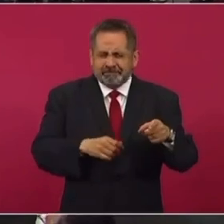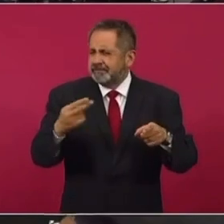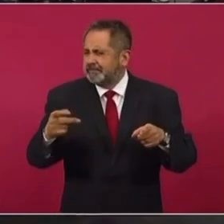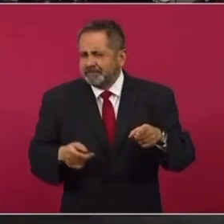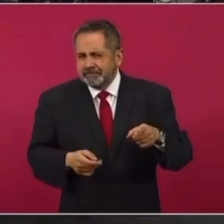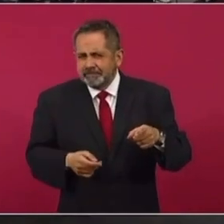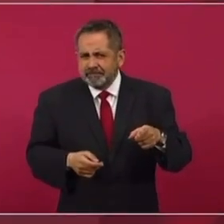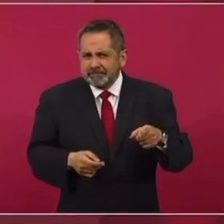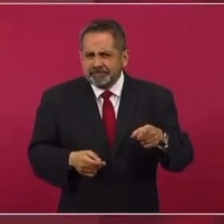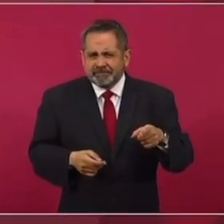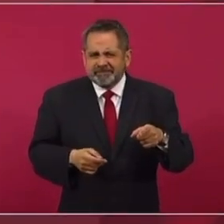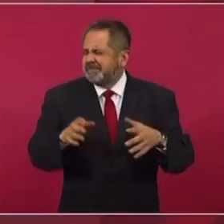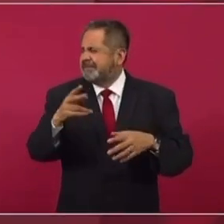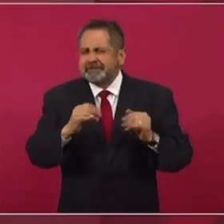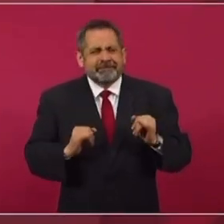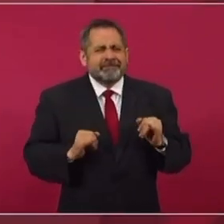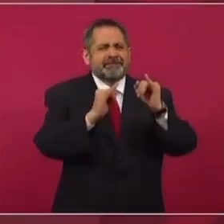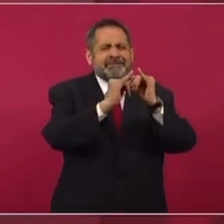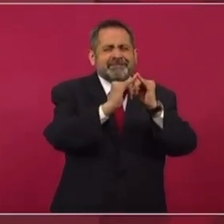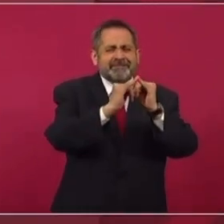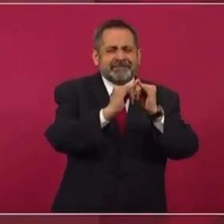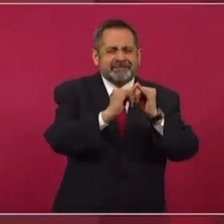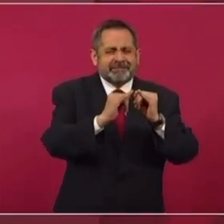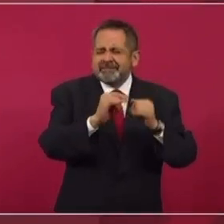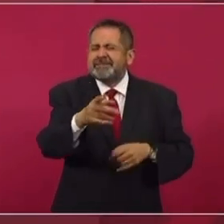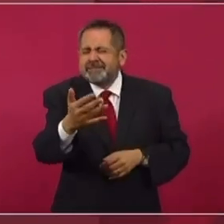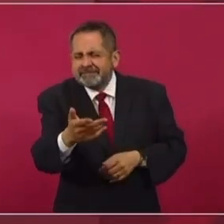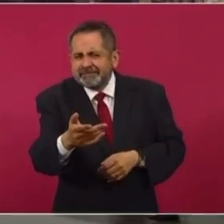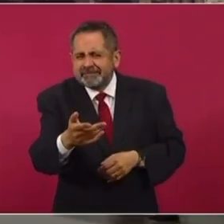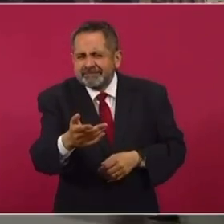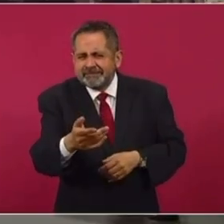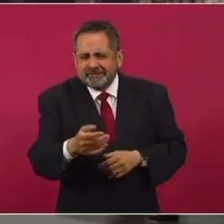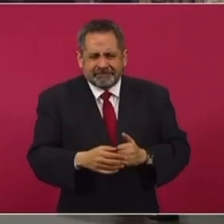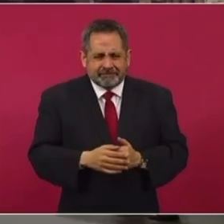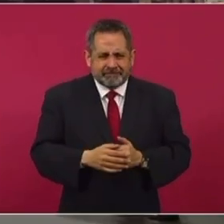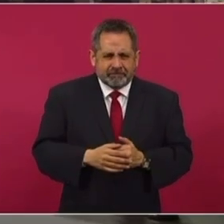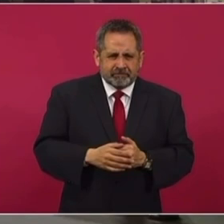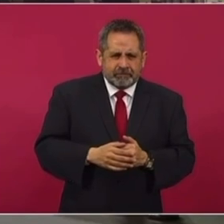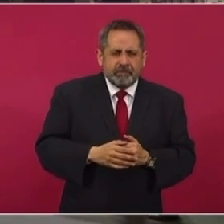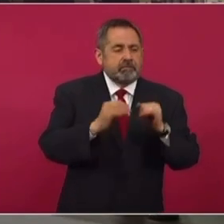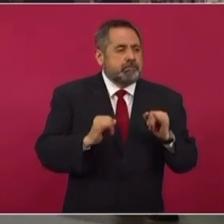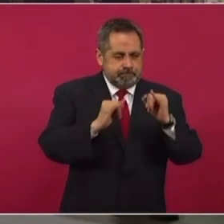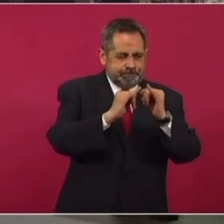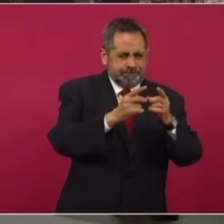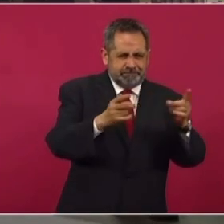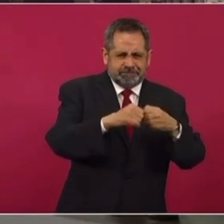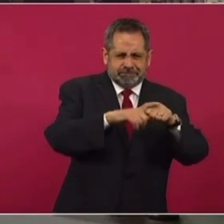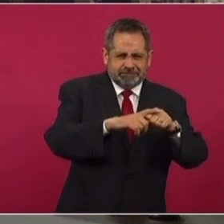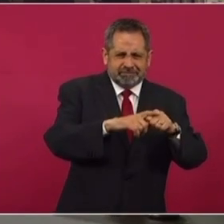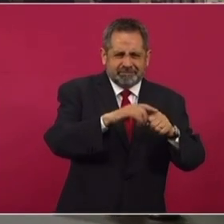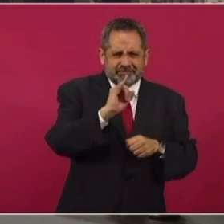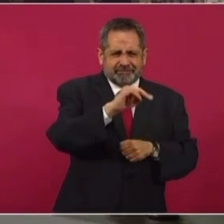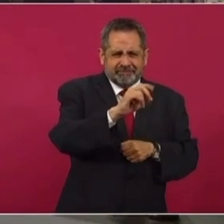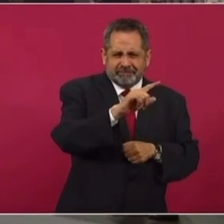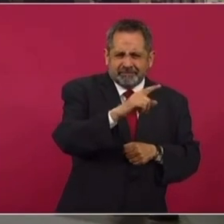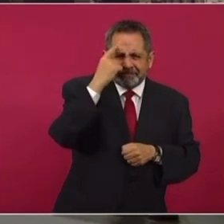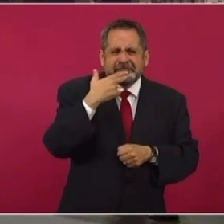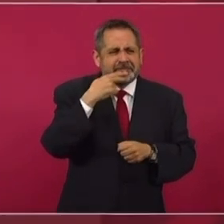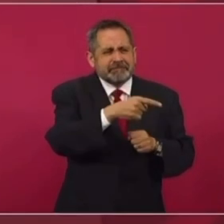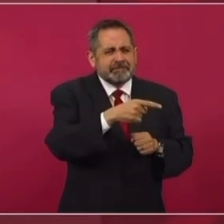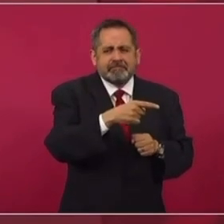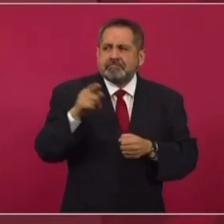¿Cómo? Instituto de la Solidaridad, ¿o qué? De Desarrollo Social. De Desarrollo Social. ¿Saben para qué era? Para entregar